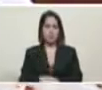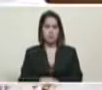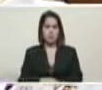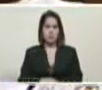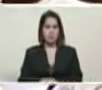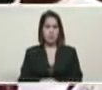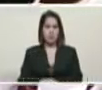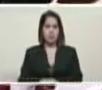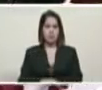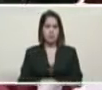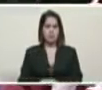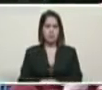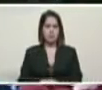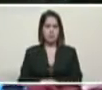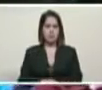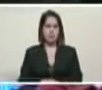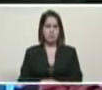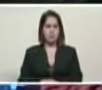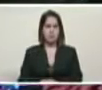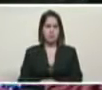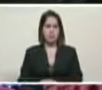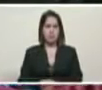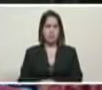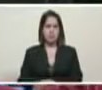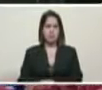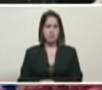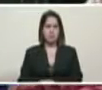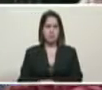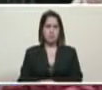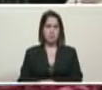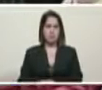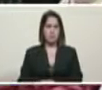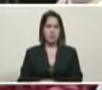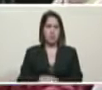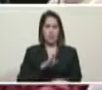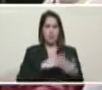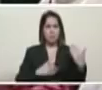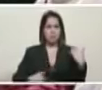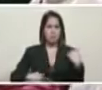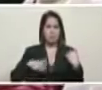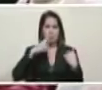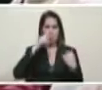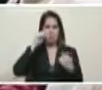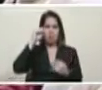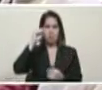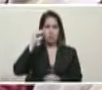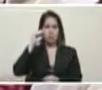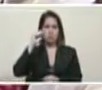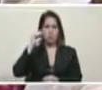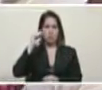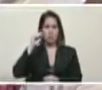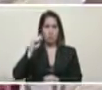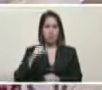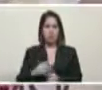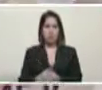Amazonas. Vemos allí el estrechón de mano del presidente Nicolás Maduro Moros, quien en este preciso momento... Sargento segundo